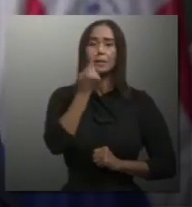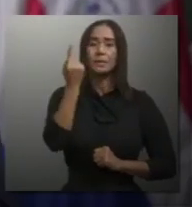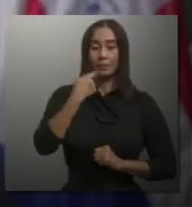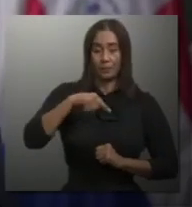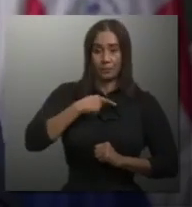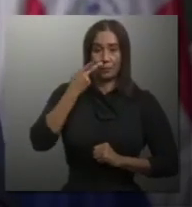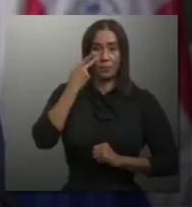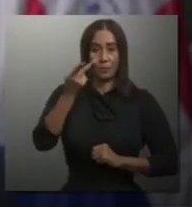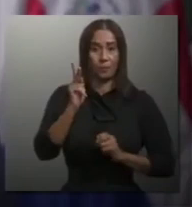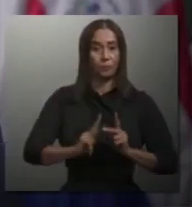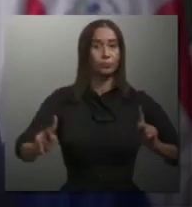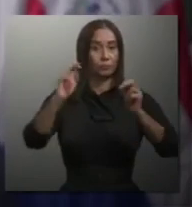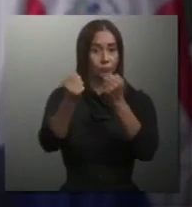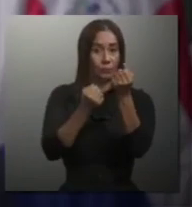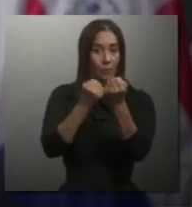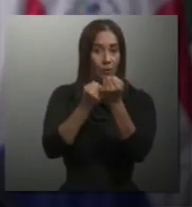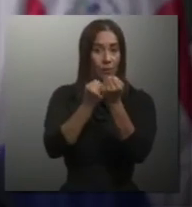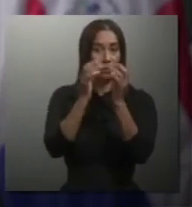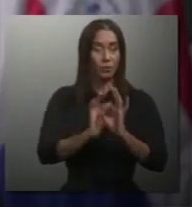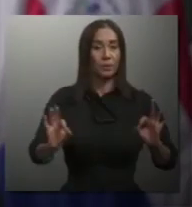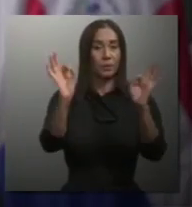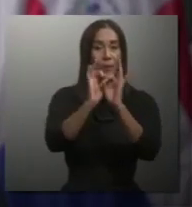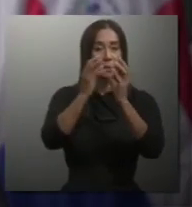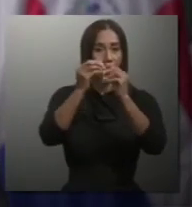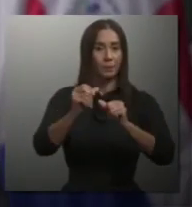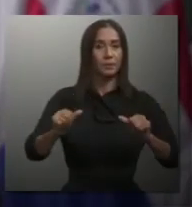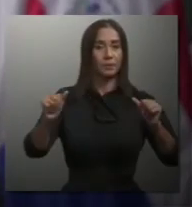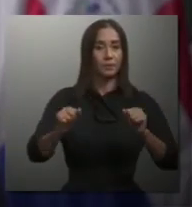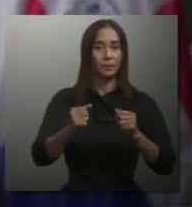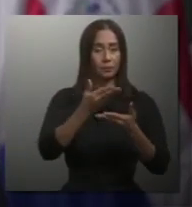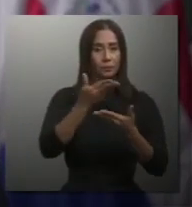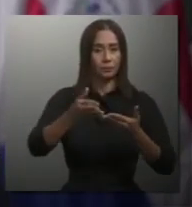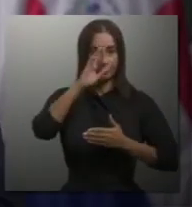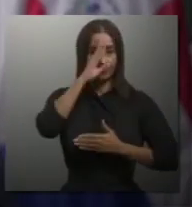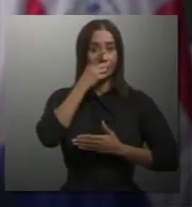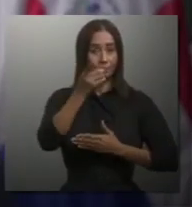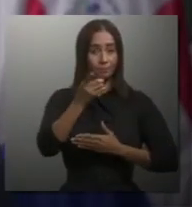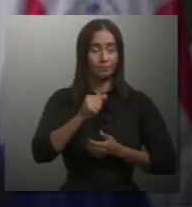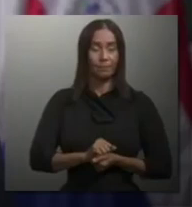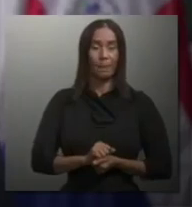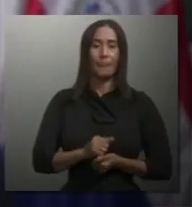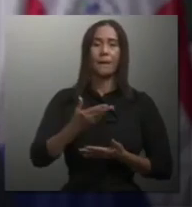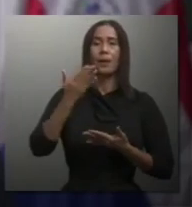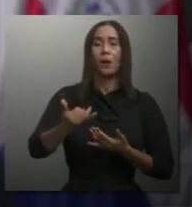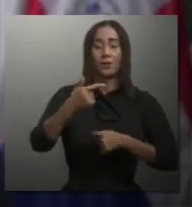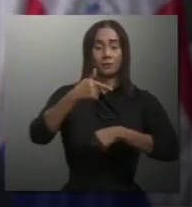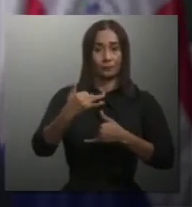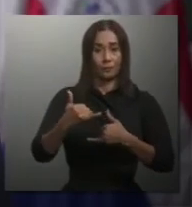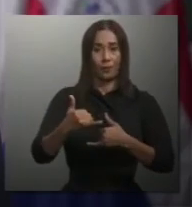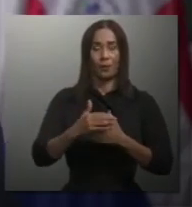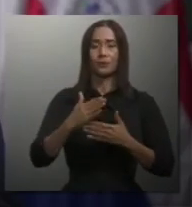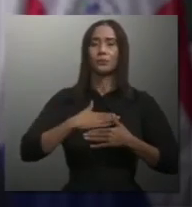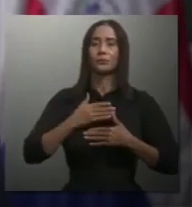eres nuevo, te invito a que te suscribas y actives la campanita de notificaciones para que no te pierdas ninguno de los vídeos que subo